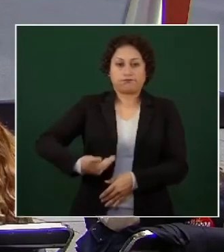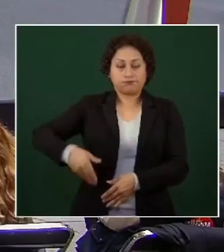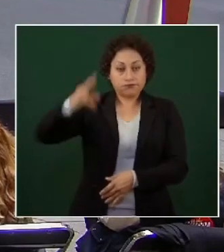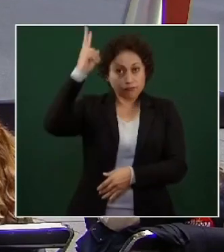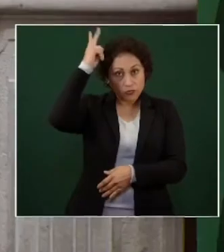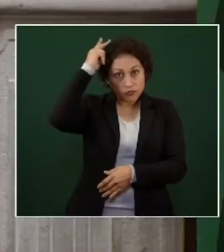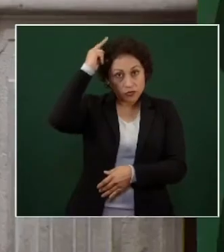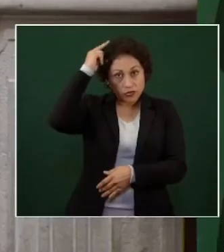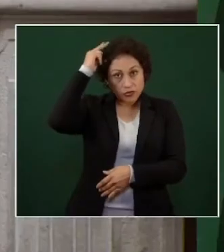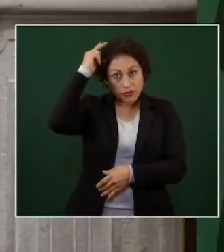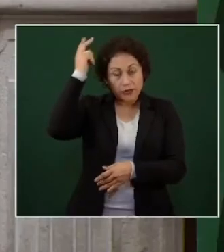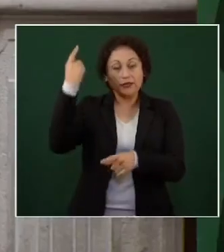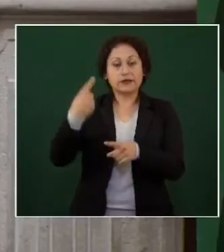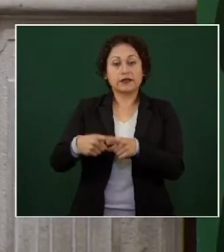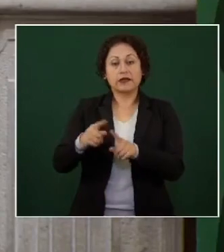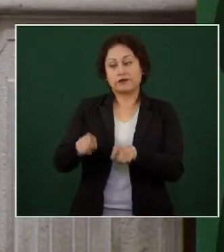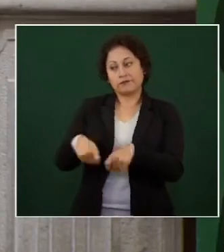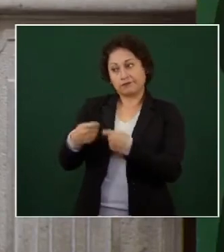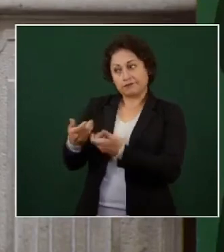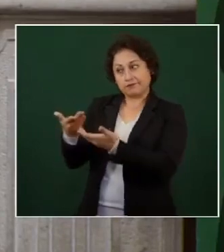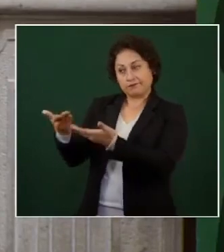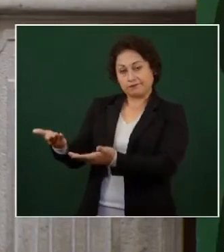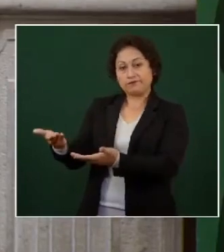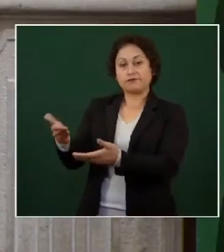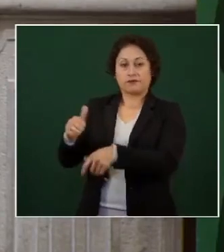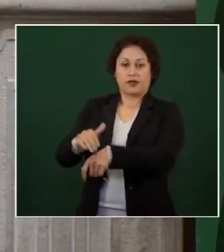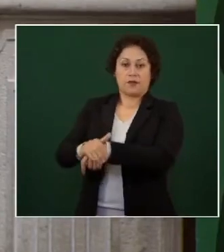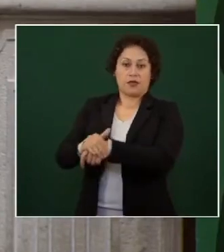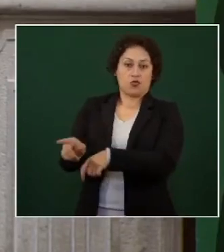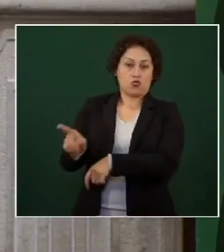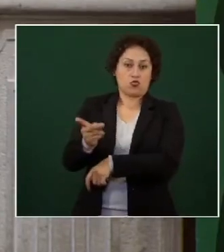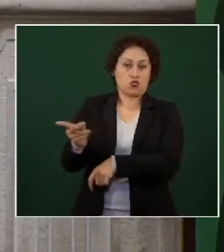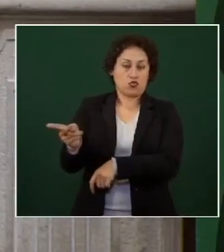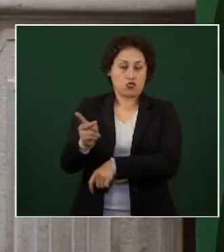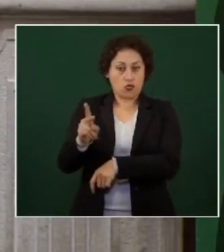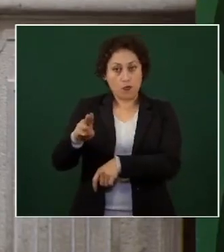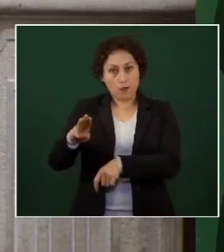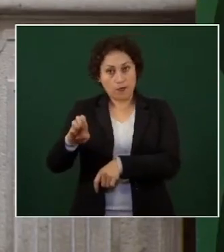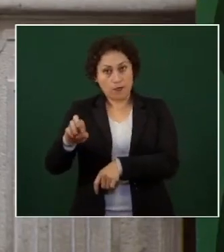amigo Mier y Terán, que era un hombre de absoluta confianza.